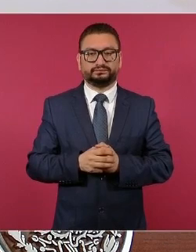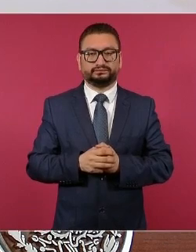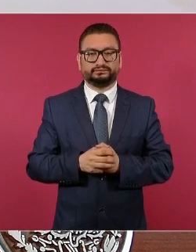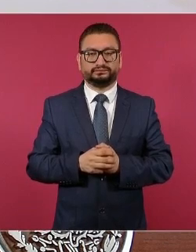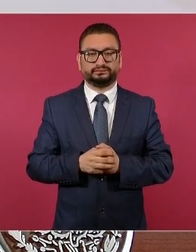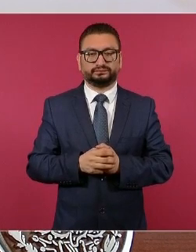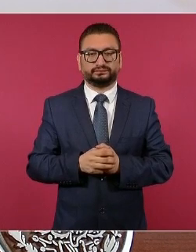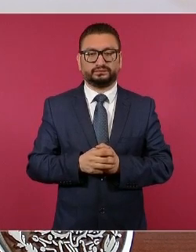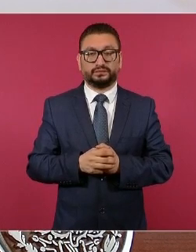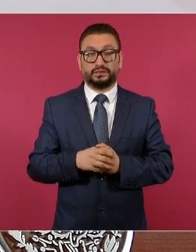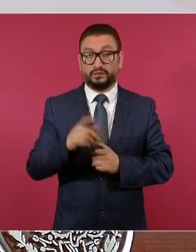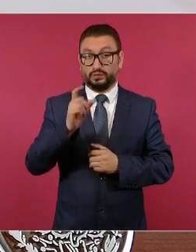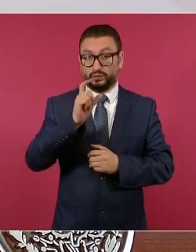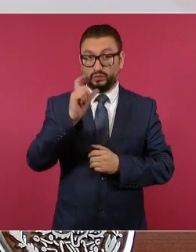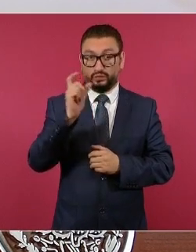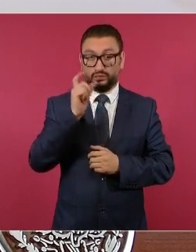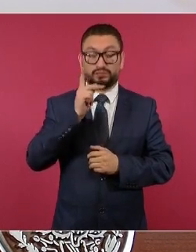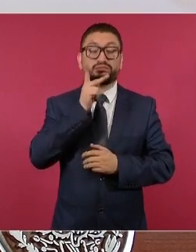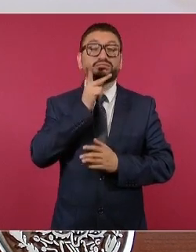Y cuando expropia,